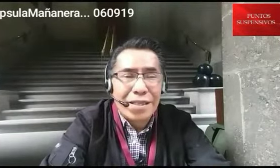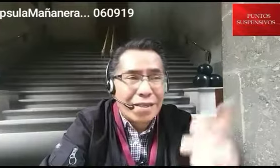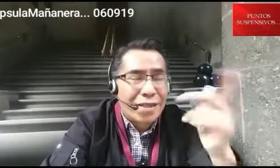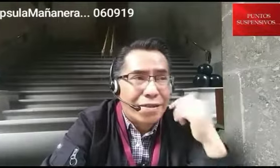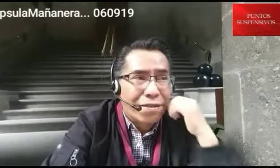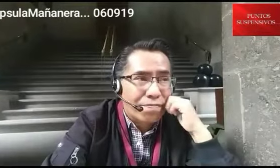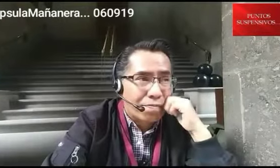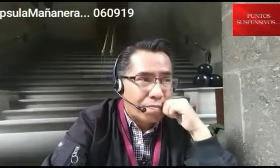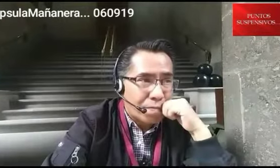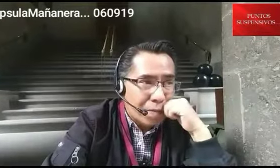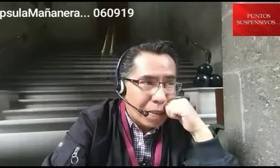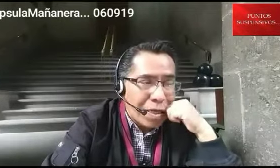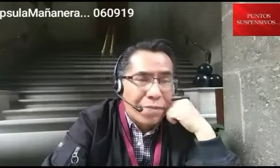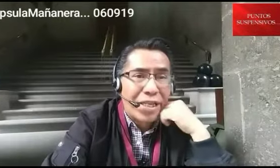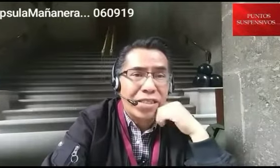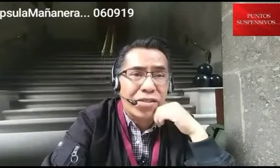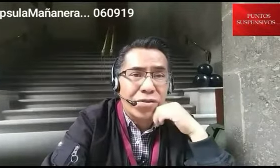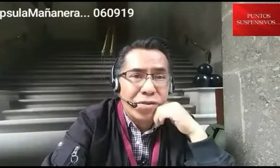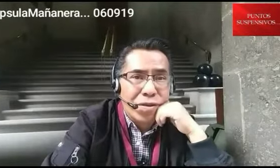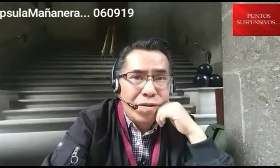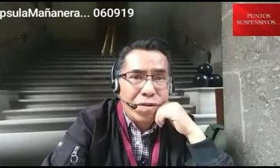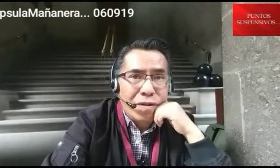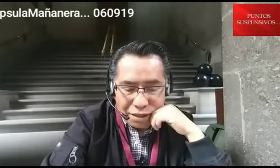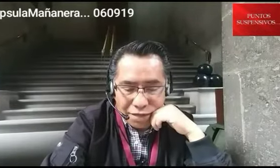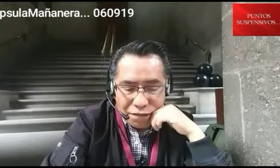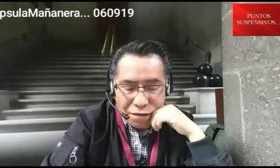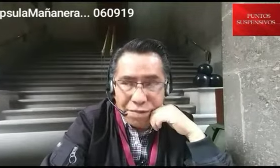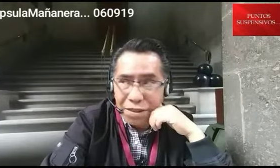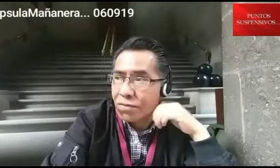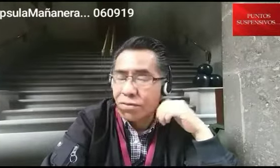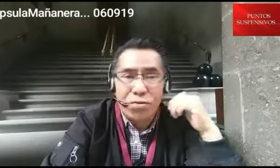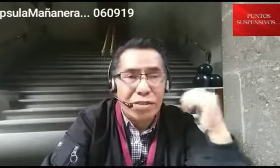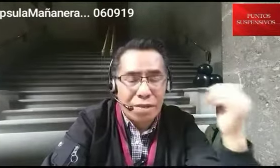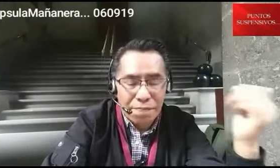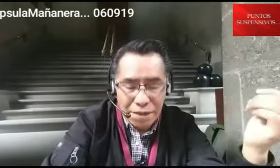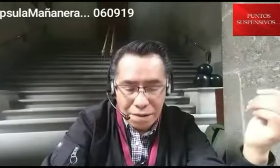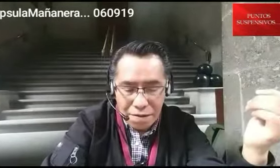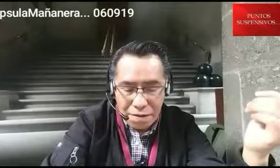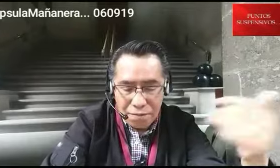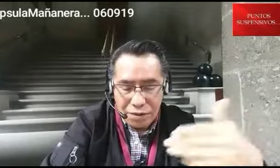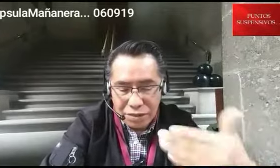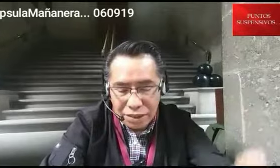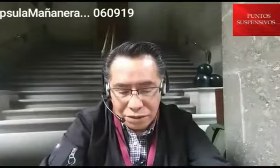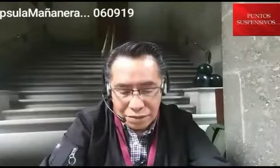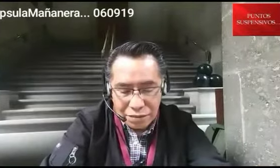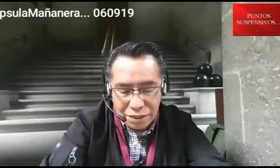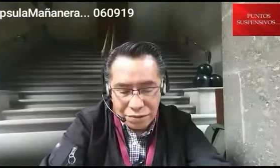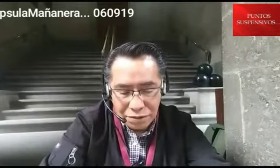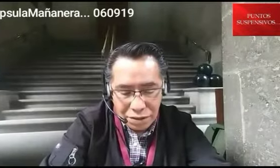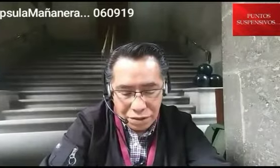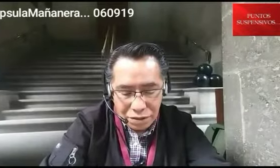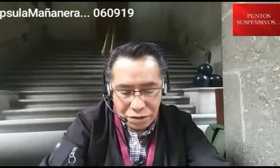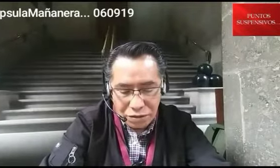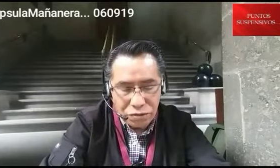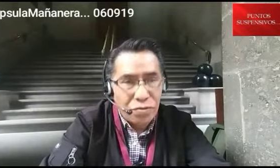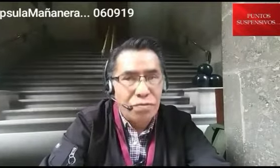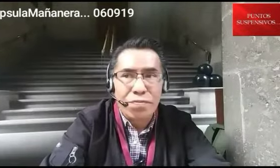para detener la migración. Y afortunadamente con todo este plan, pues ahorita los